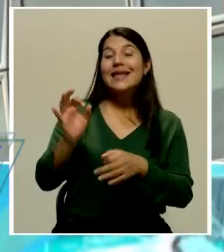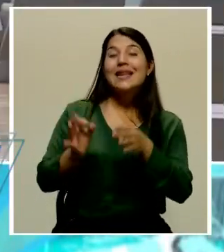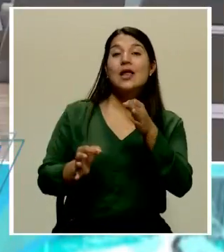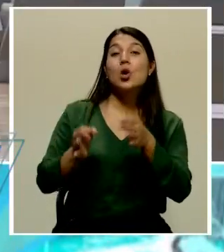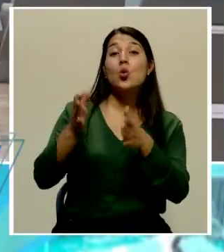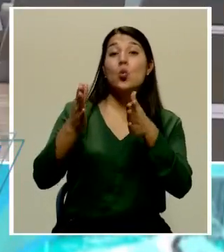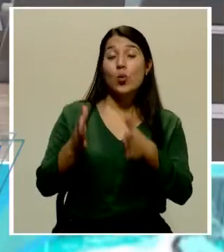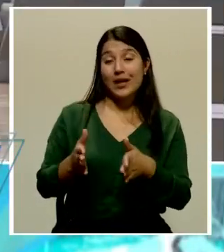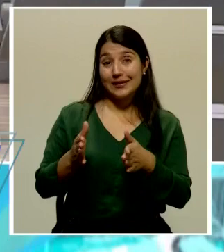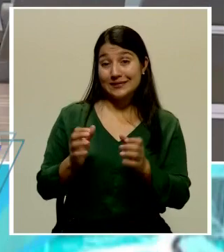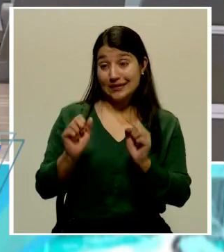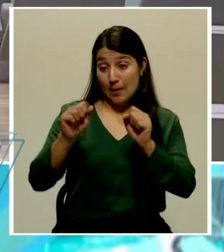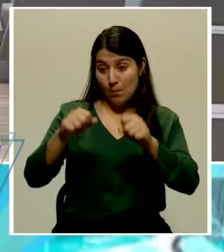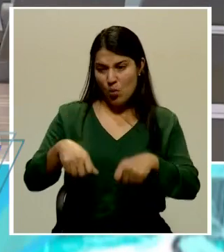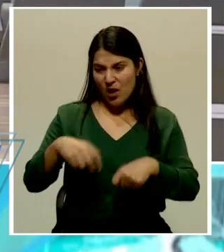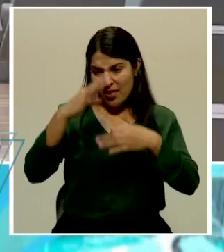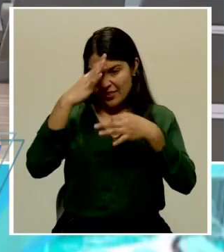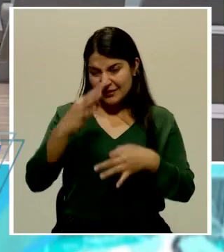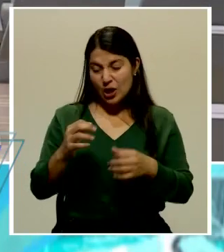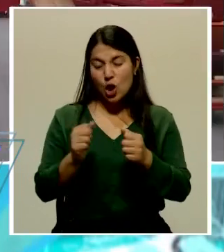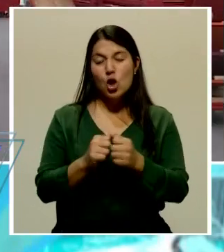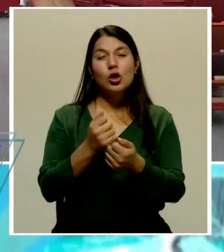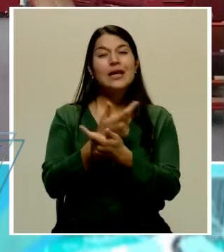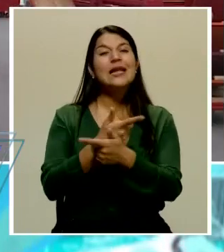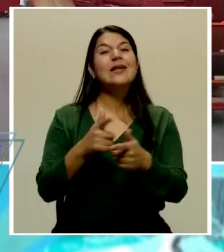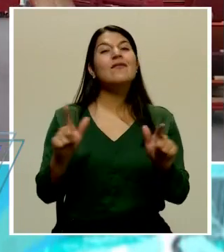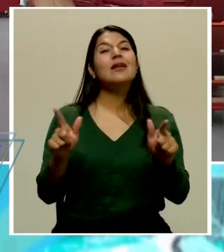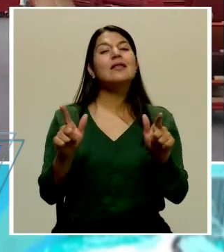puedan actuar con libertad, con ecuanimidad,